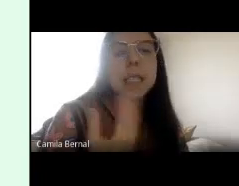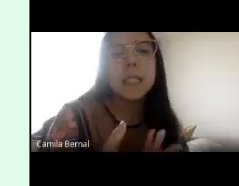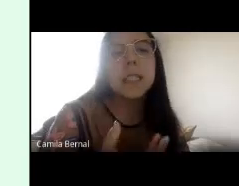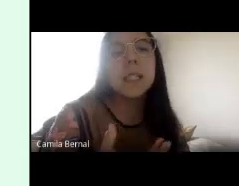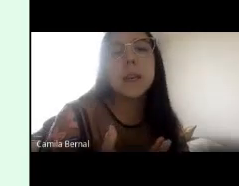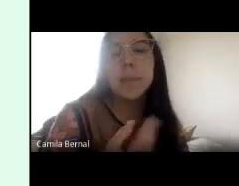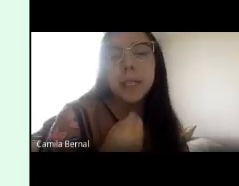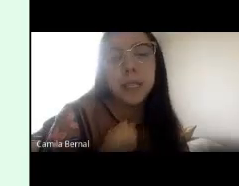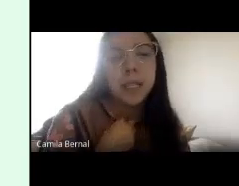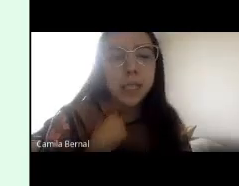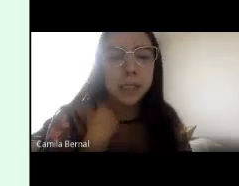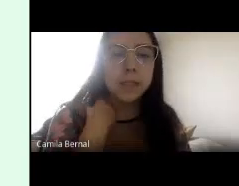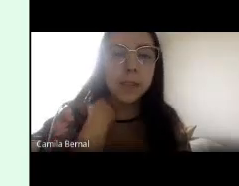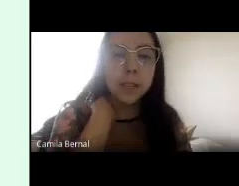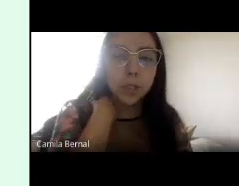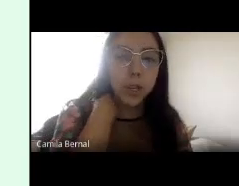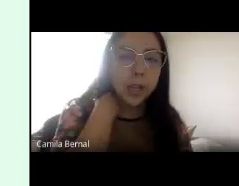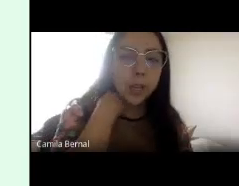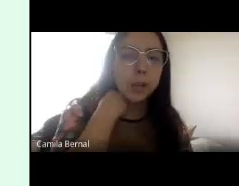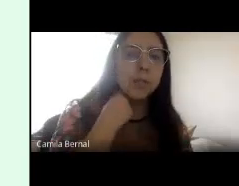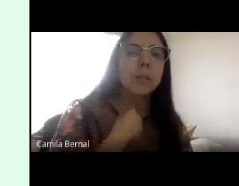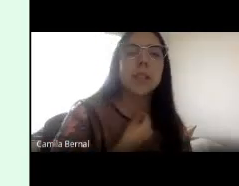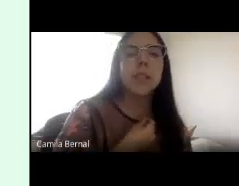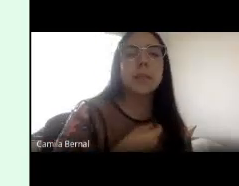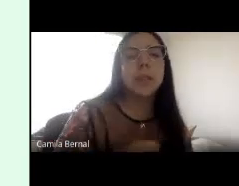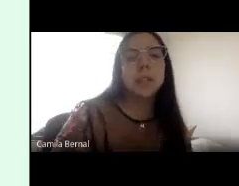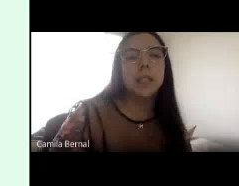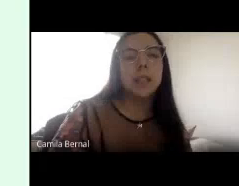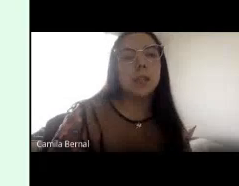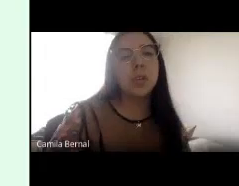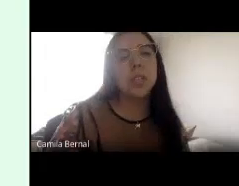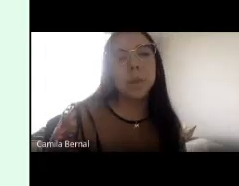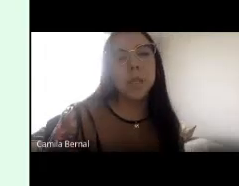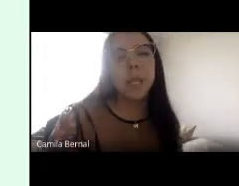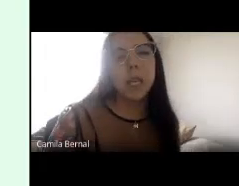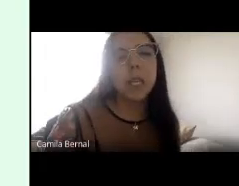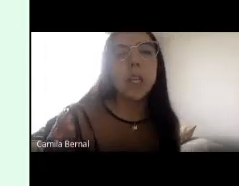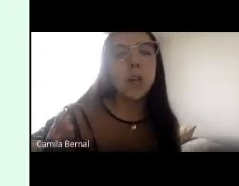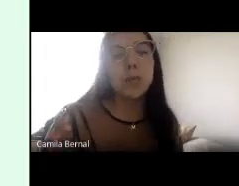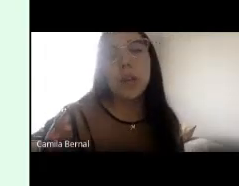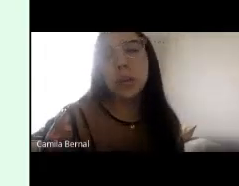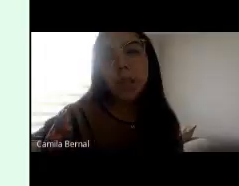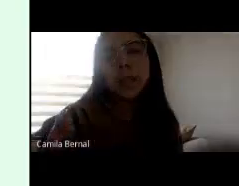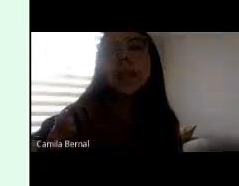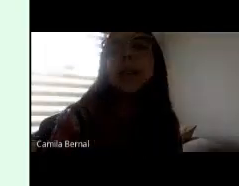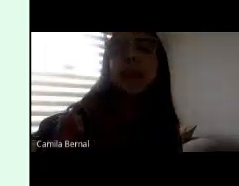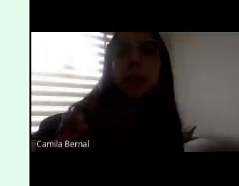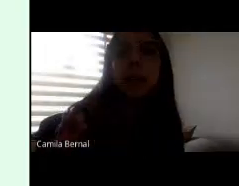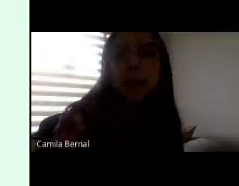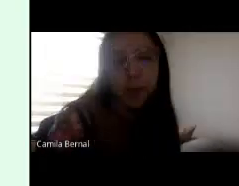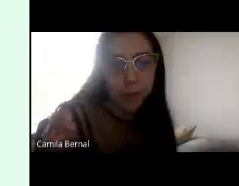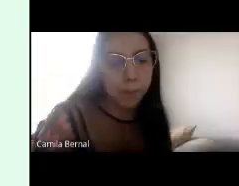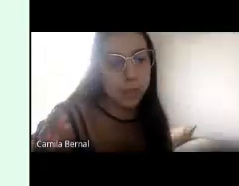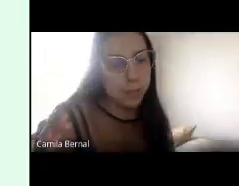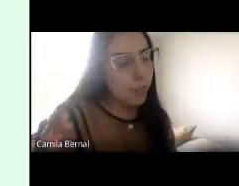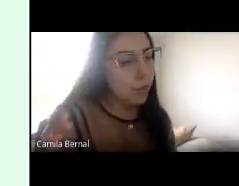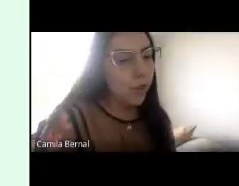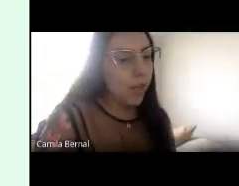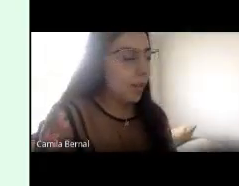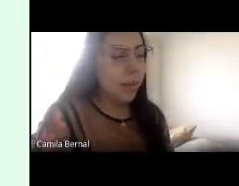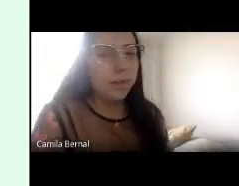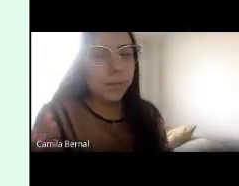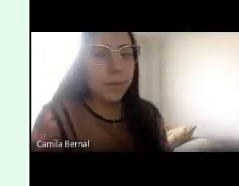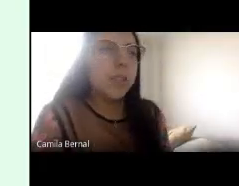¿Qué se necesita para hacer este filtro de arena? Básicamente es tener un recipiente grande o una botella de